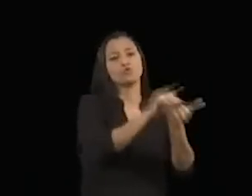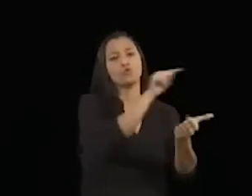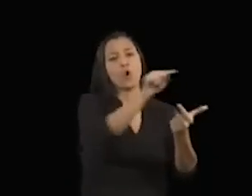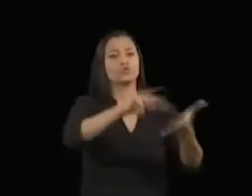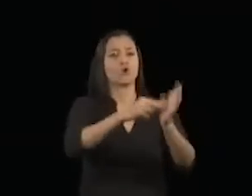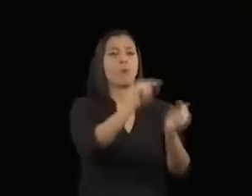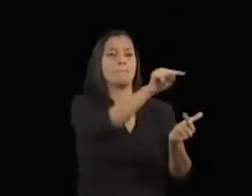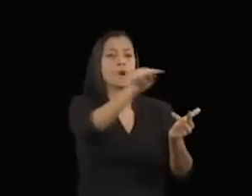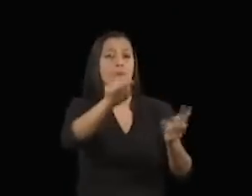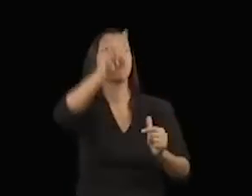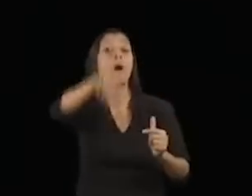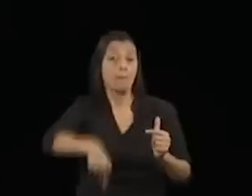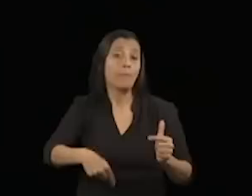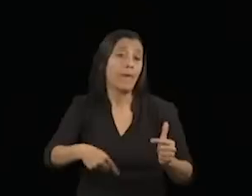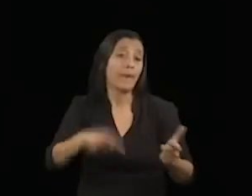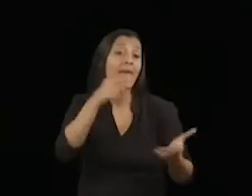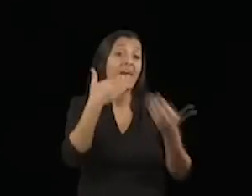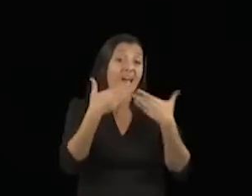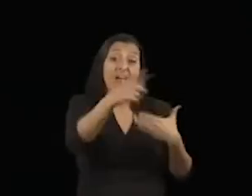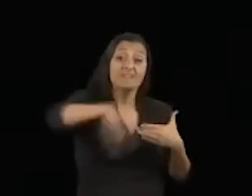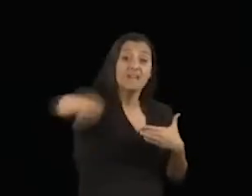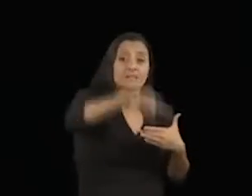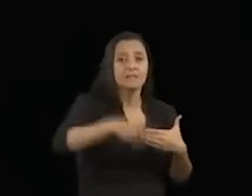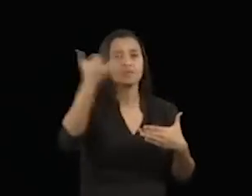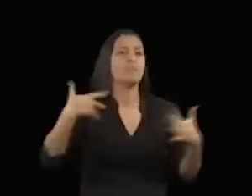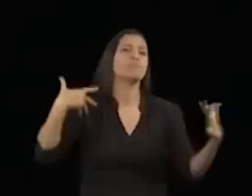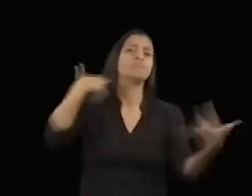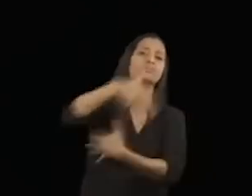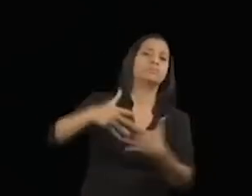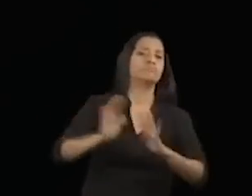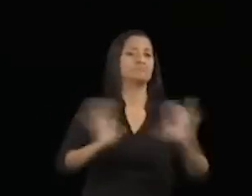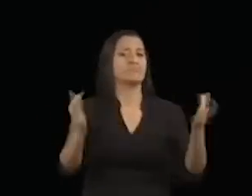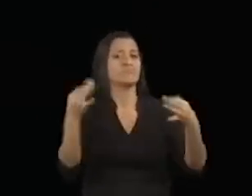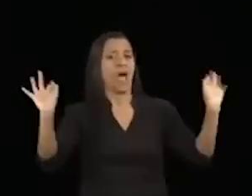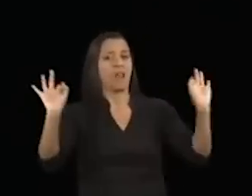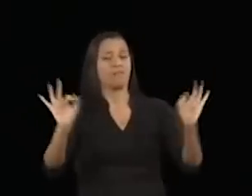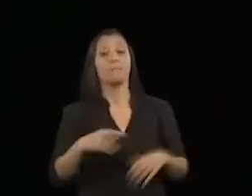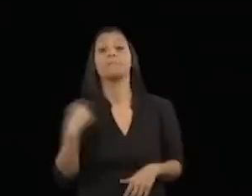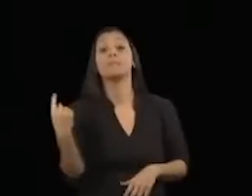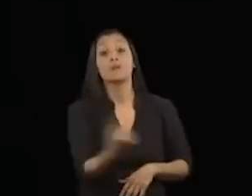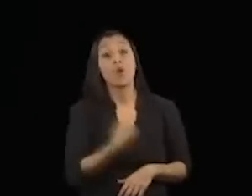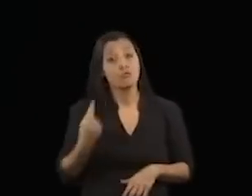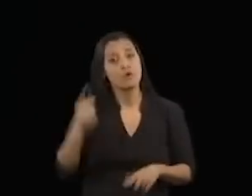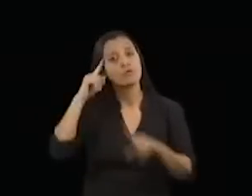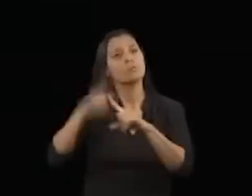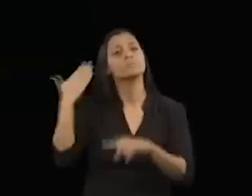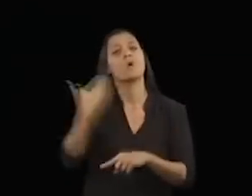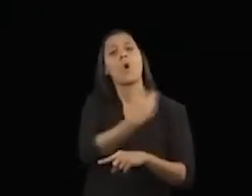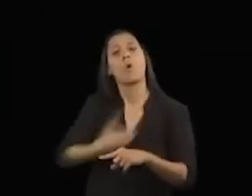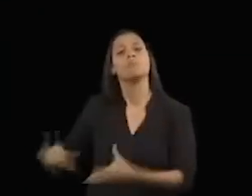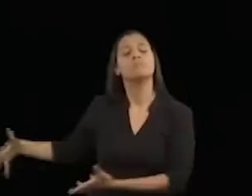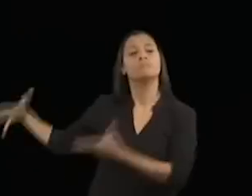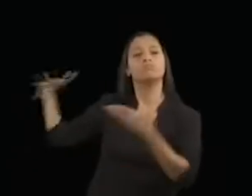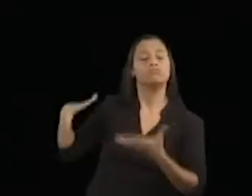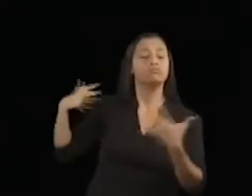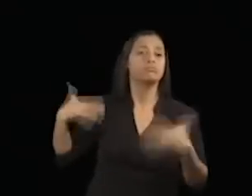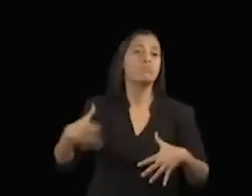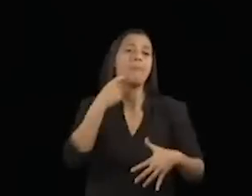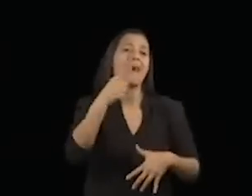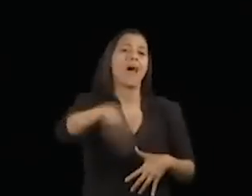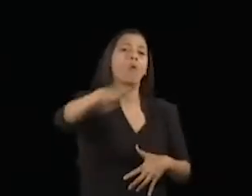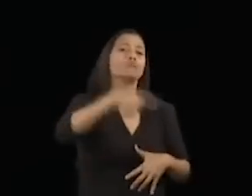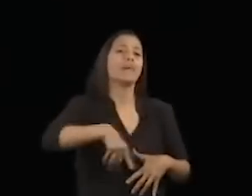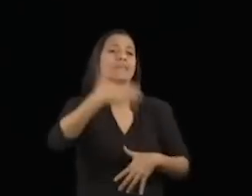ha evitado el desastre. Concretamente, nosotros hemos recibido de herencia, para ponerlo en